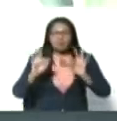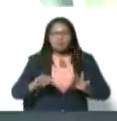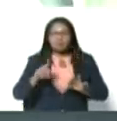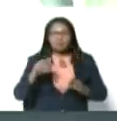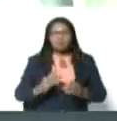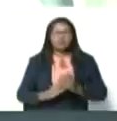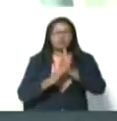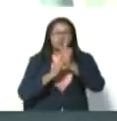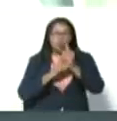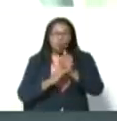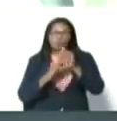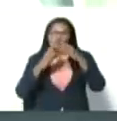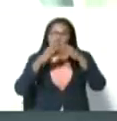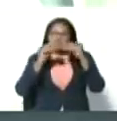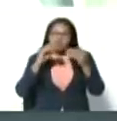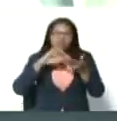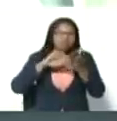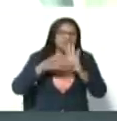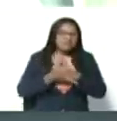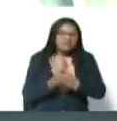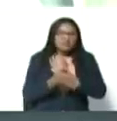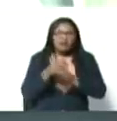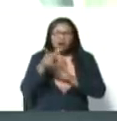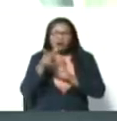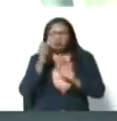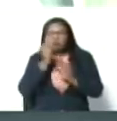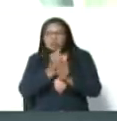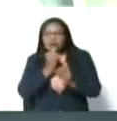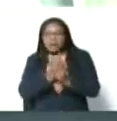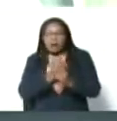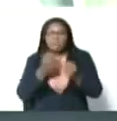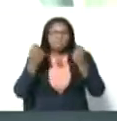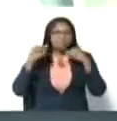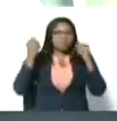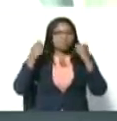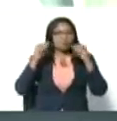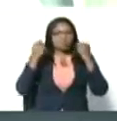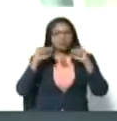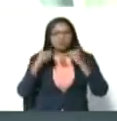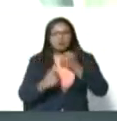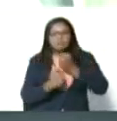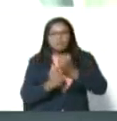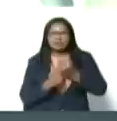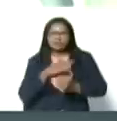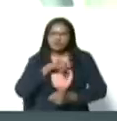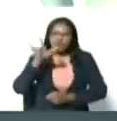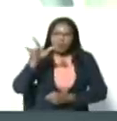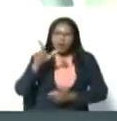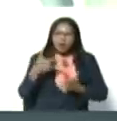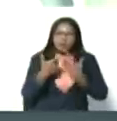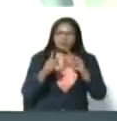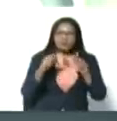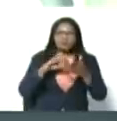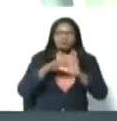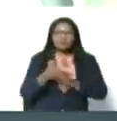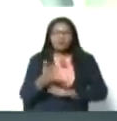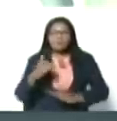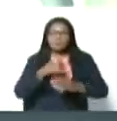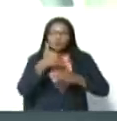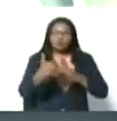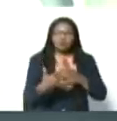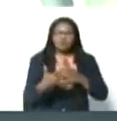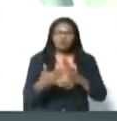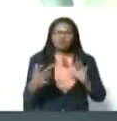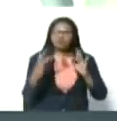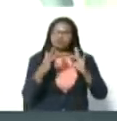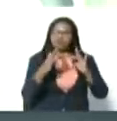conduciendo todo lo que tiene que ver con las obras de preparación de esa base aérea Libertador para el gran proyecto de